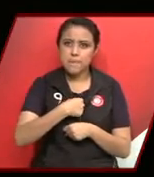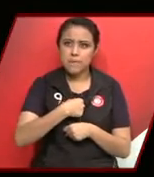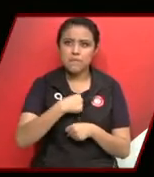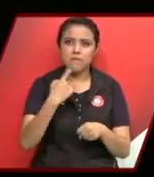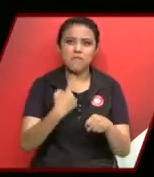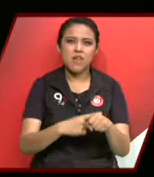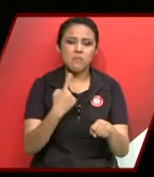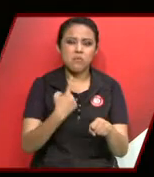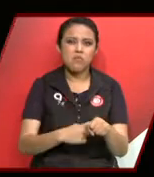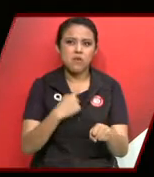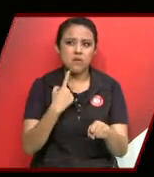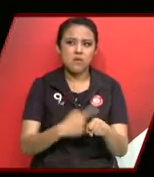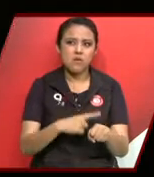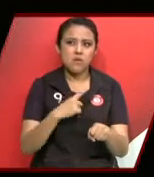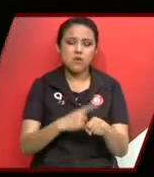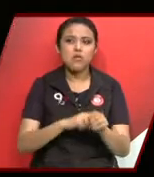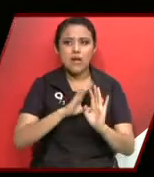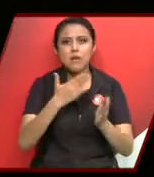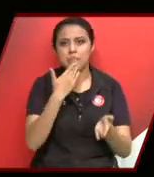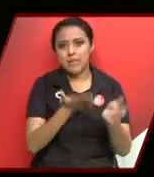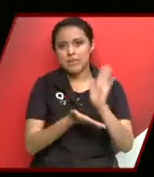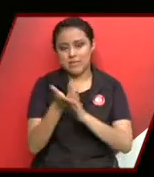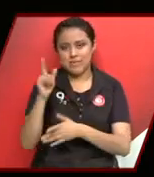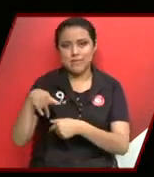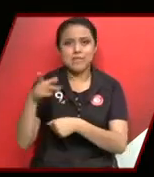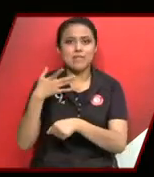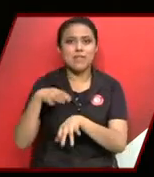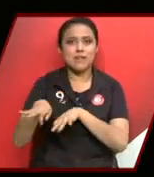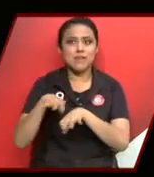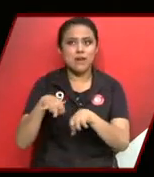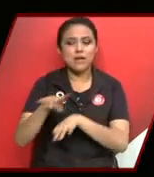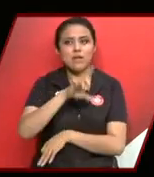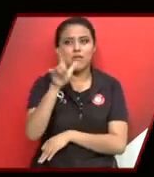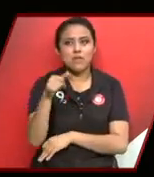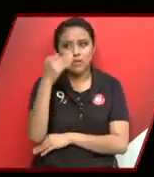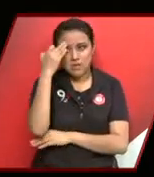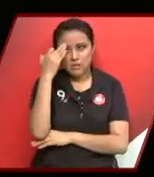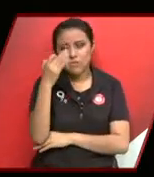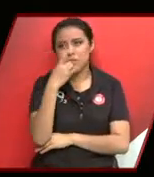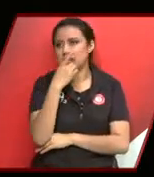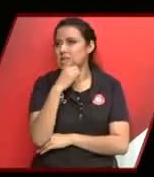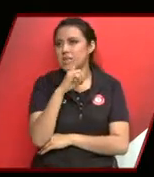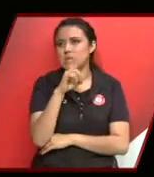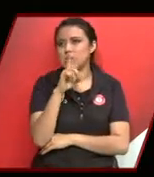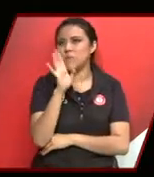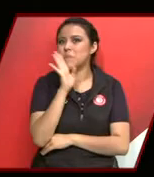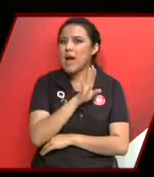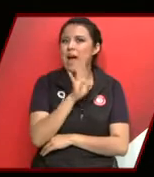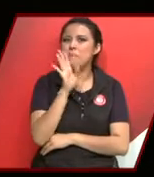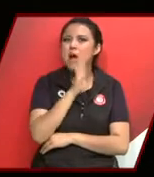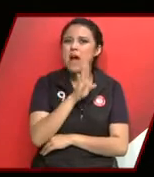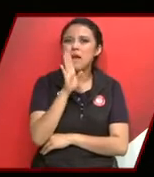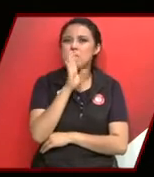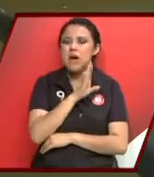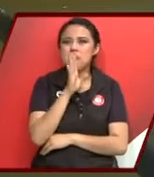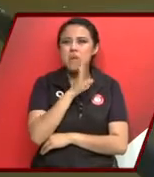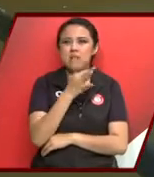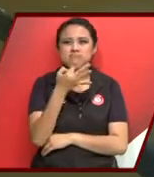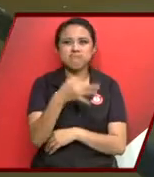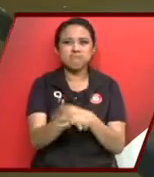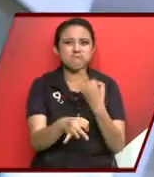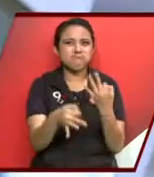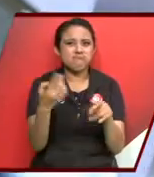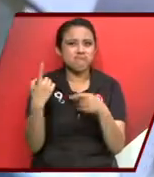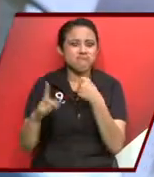enfermo y ya me compuse y me fui a trabajar y me aceptó, pero ya y a partir de ahí eran malos tratos, ya eran malas palabras.